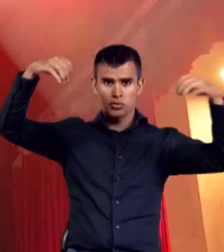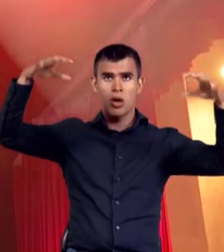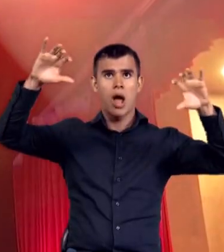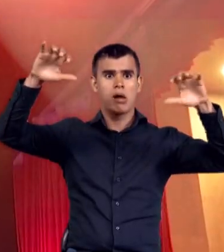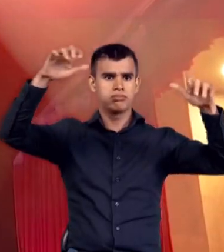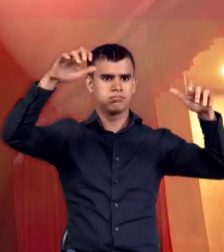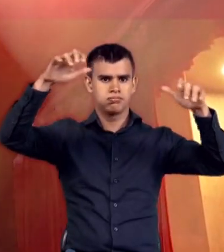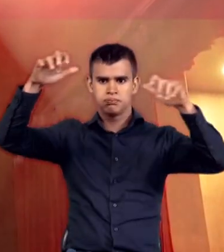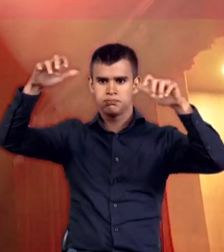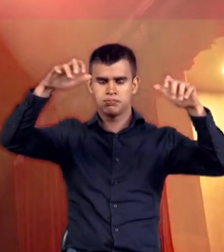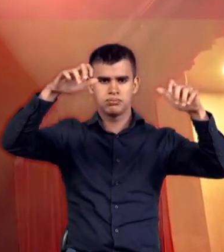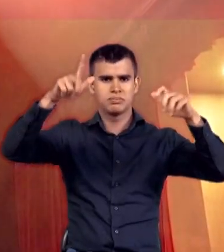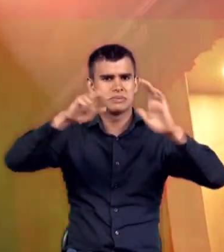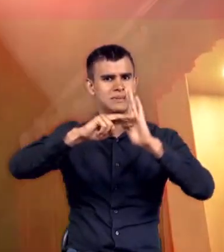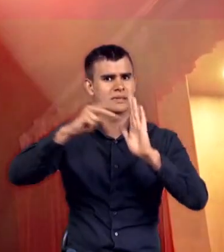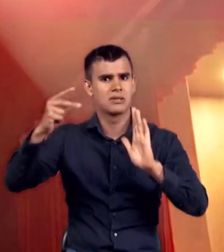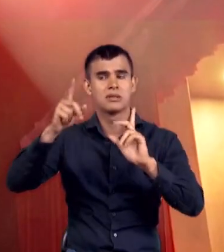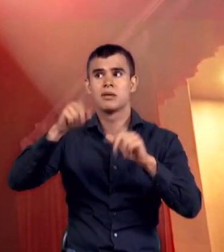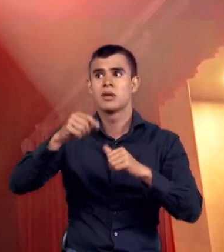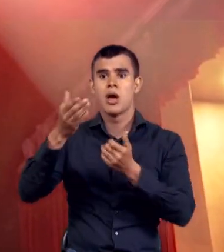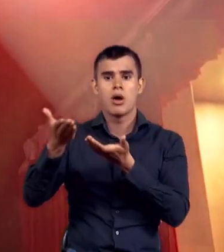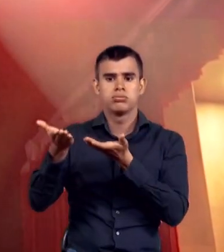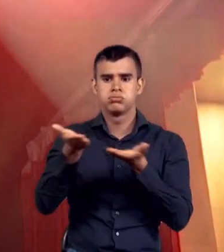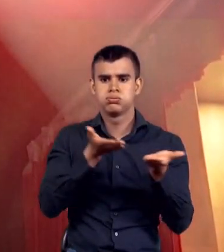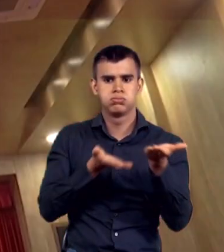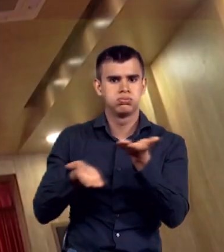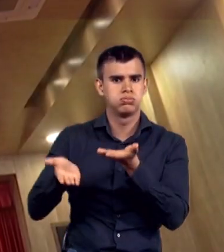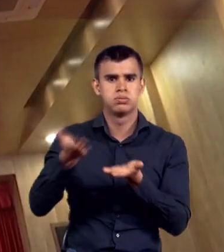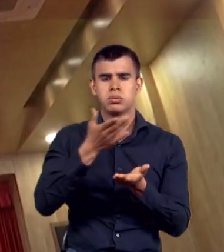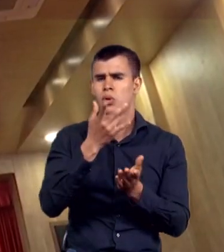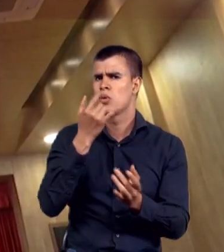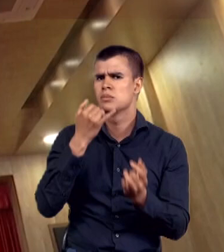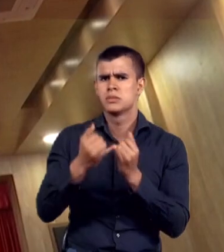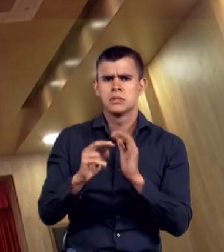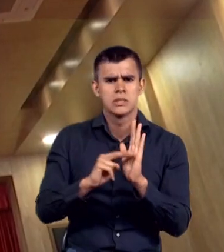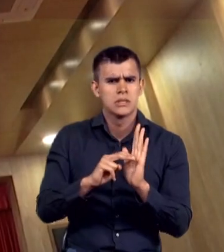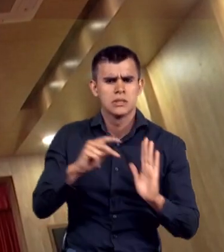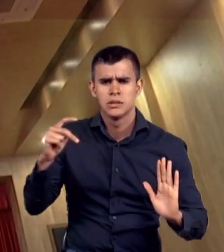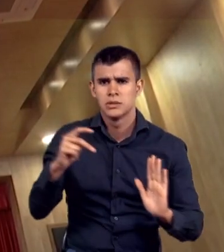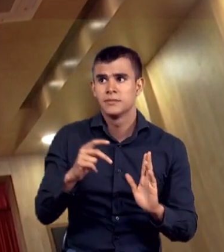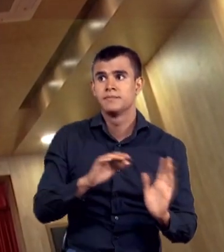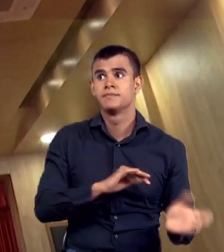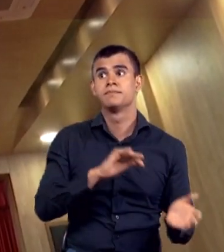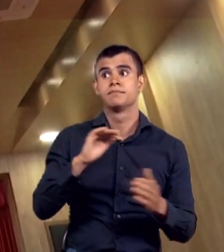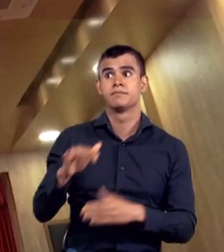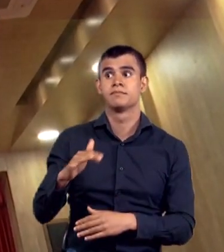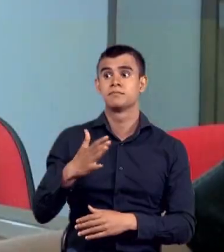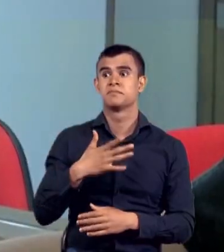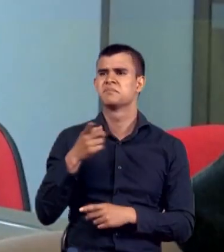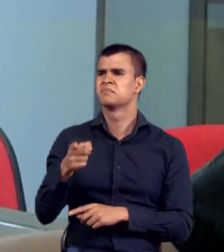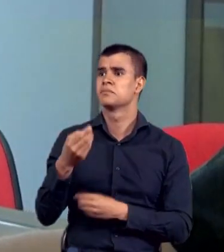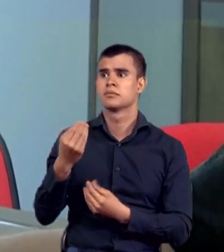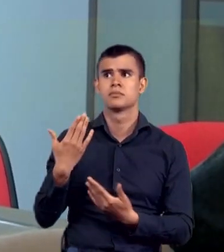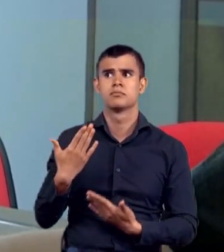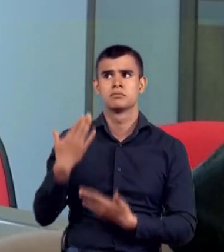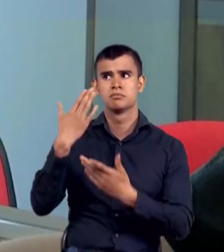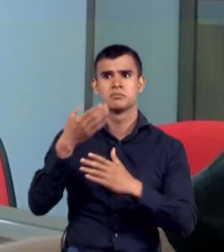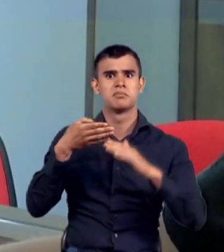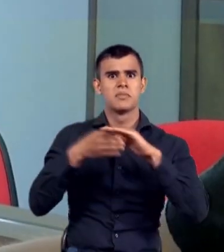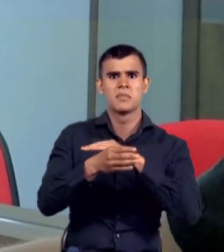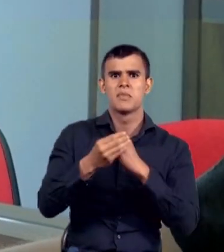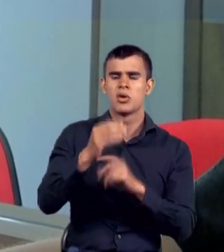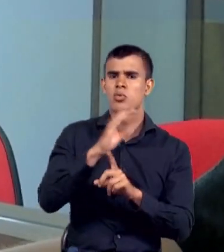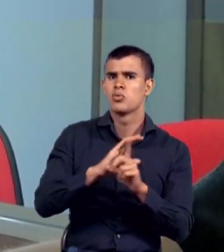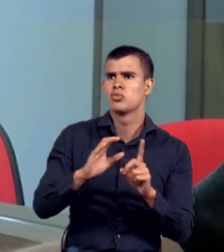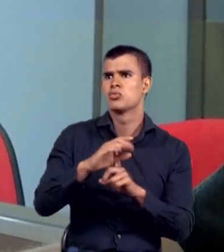utilería, sistema de iluminación escénica LED robotizada y sistema de climatización de última tecnología. Este teatro nos sirve